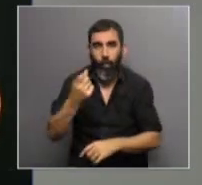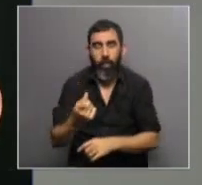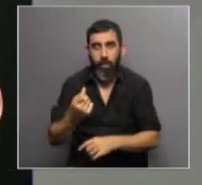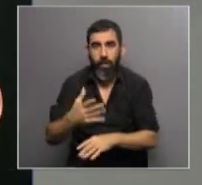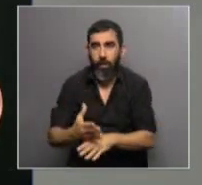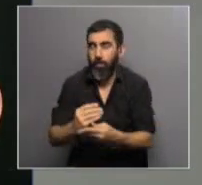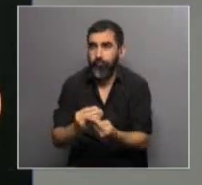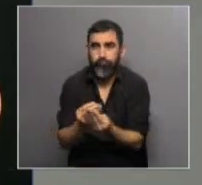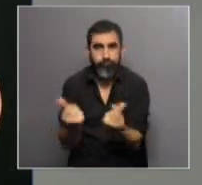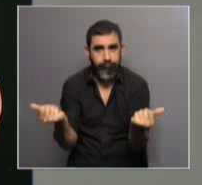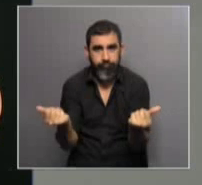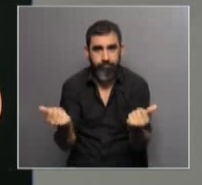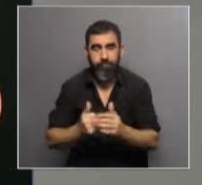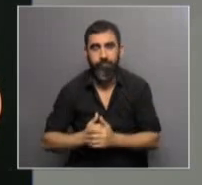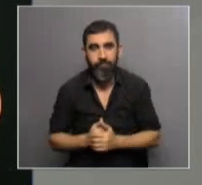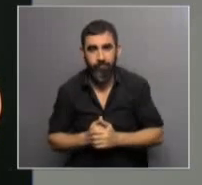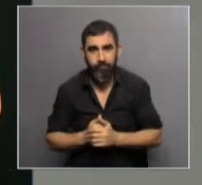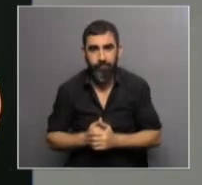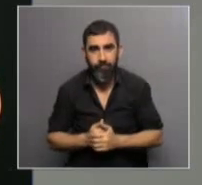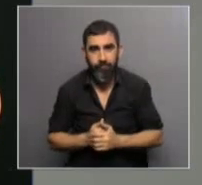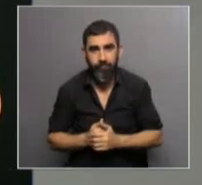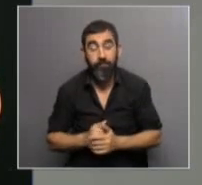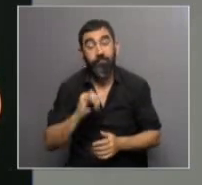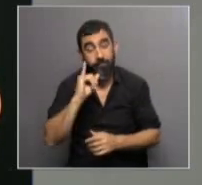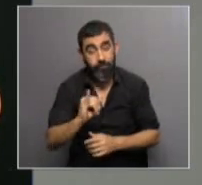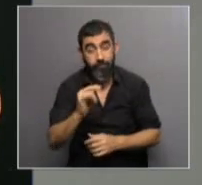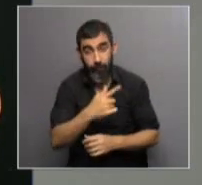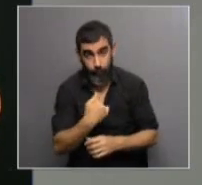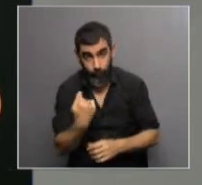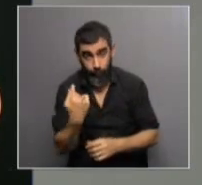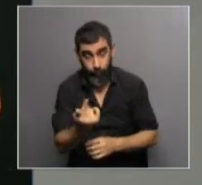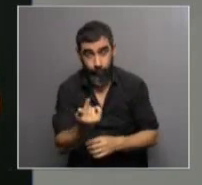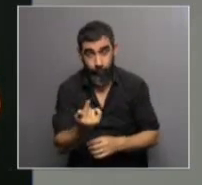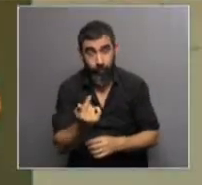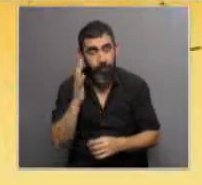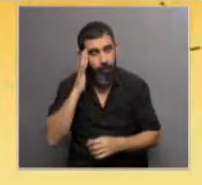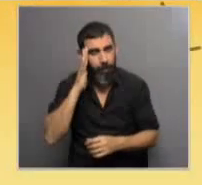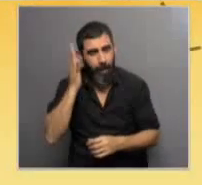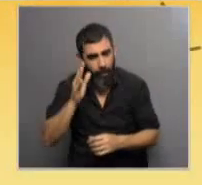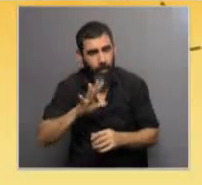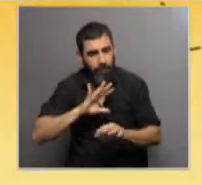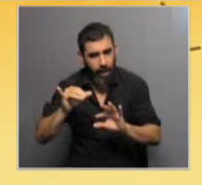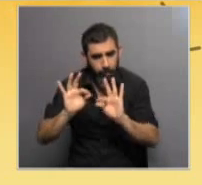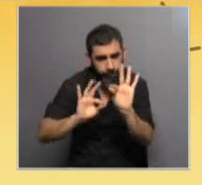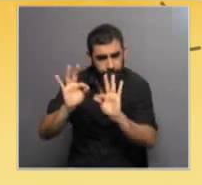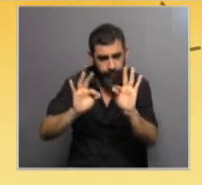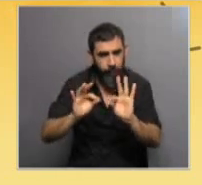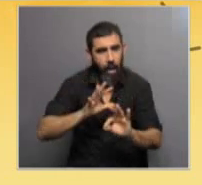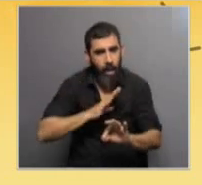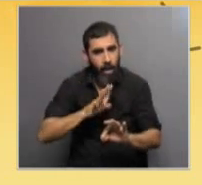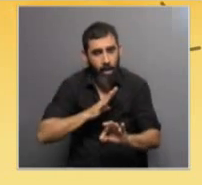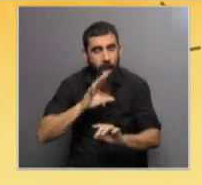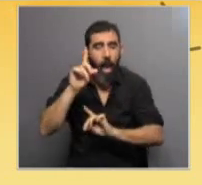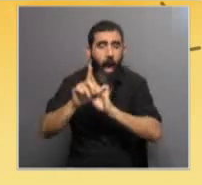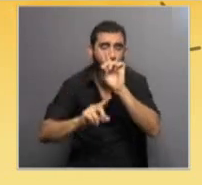fue exactamente nosotros está calculado medido que hay uno para